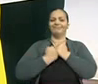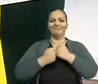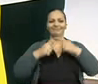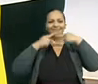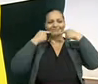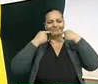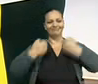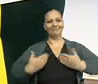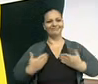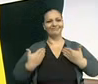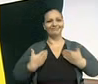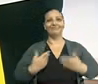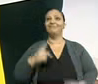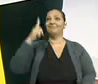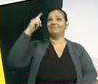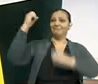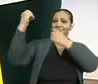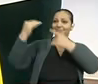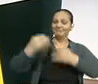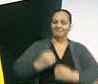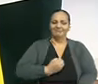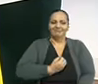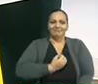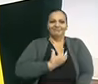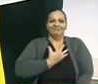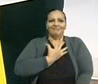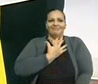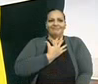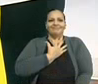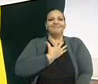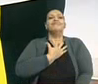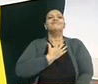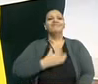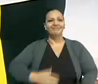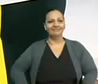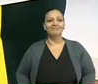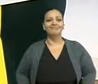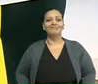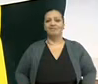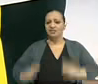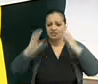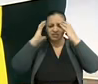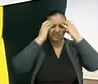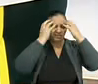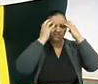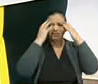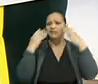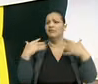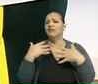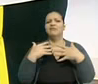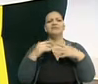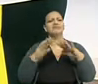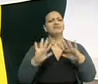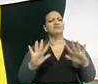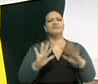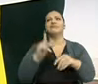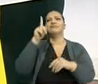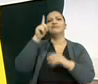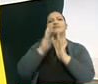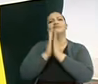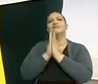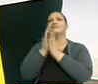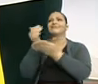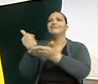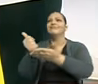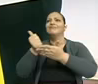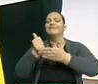el gozo de Él es nuestra fortaleza, que Él pone paz en su corazón en medio de las situaciones difíciles que estemos atravesando.